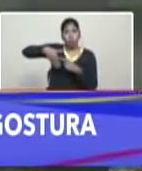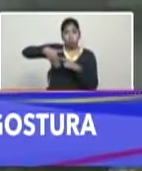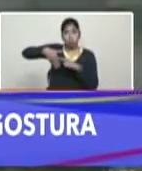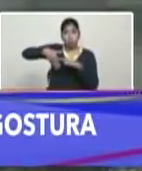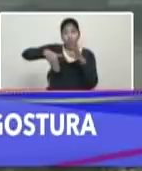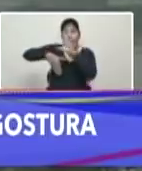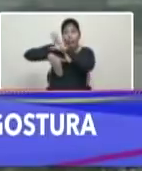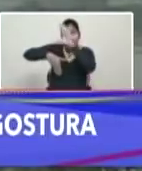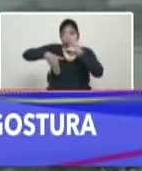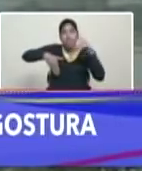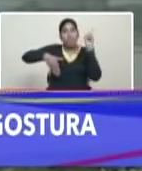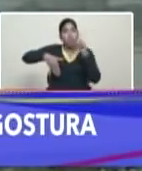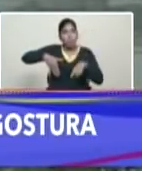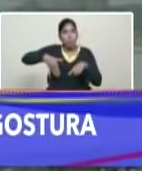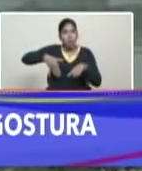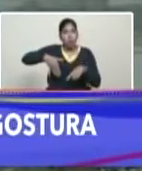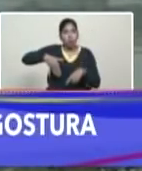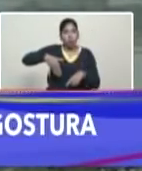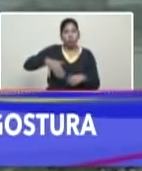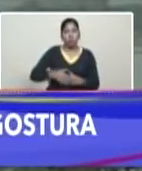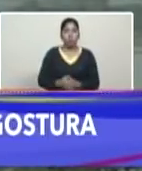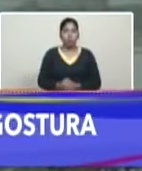hasta los Andes.